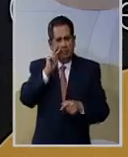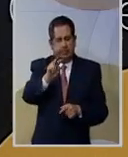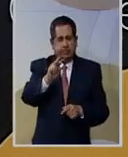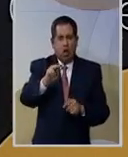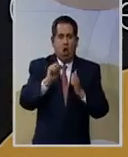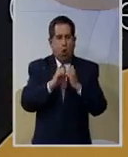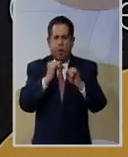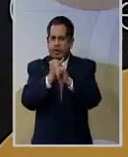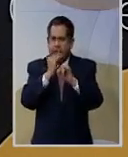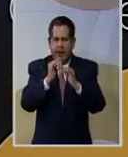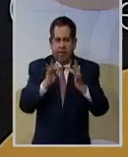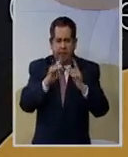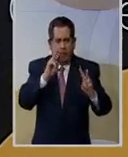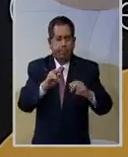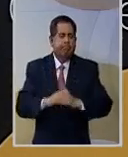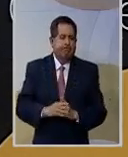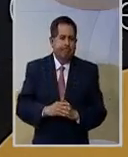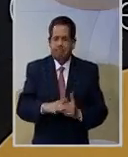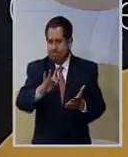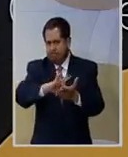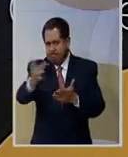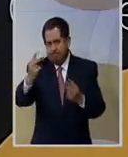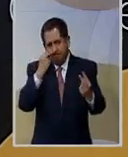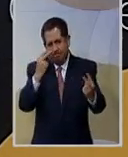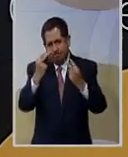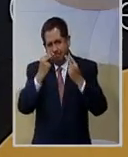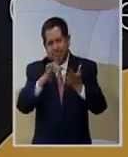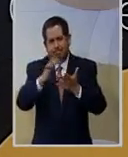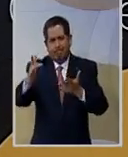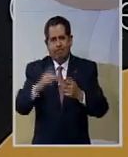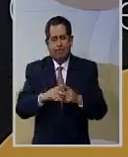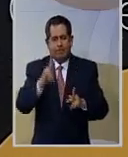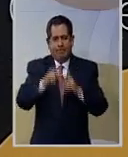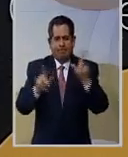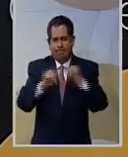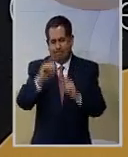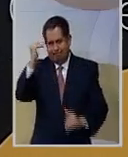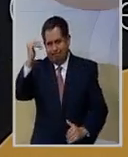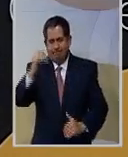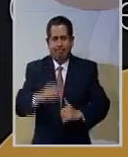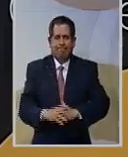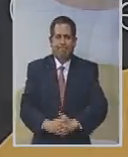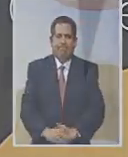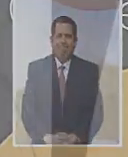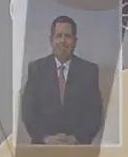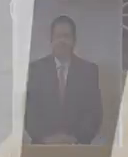través de las redes sociales. Le agradezco que nos haya acompañado y por lo pronto, ya me despido.